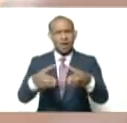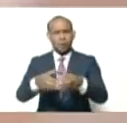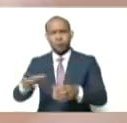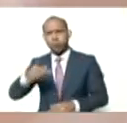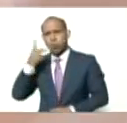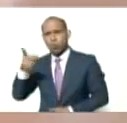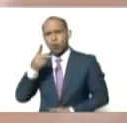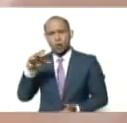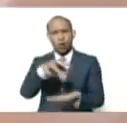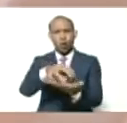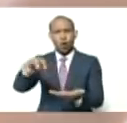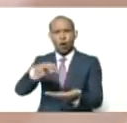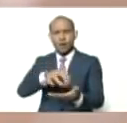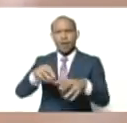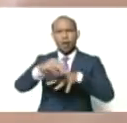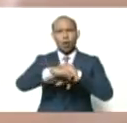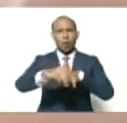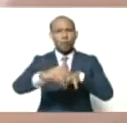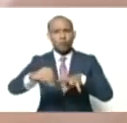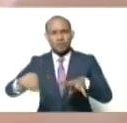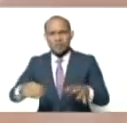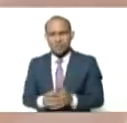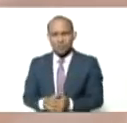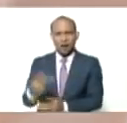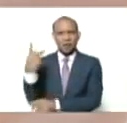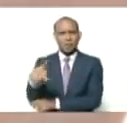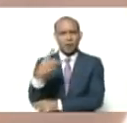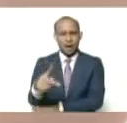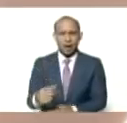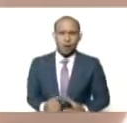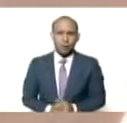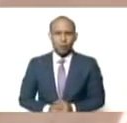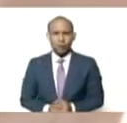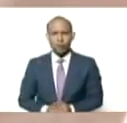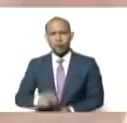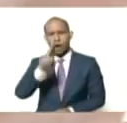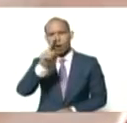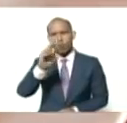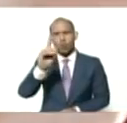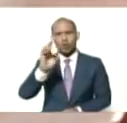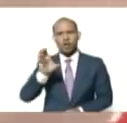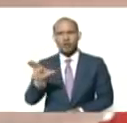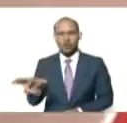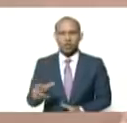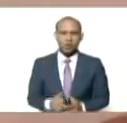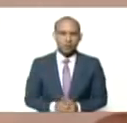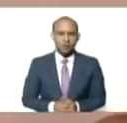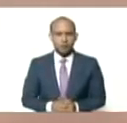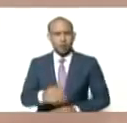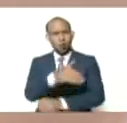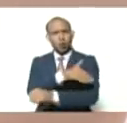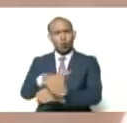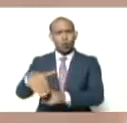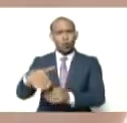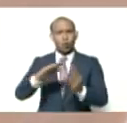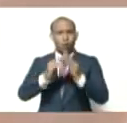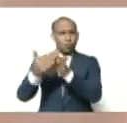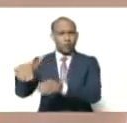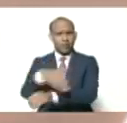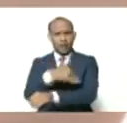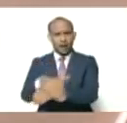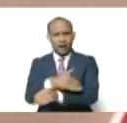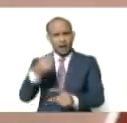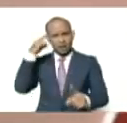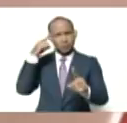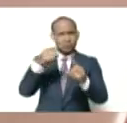políticos estadales, municipales, parroquiales y de las VC, comunidad y calle, con el fin de